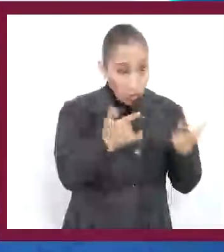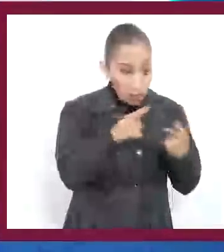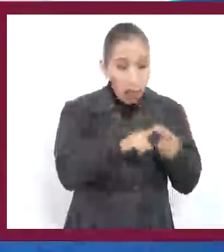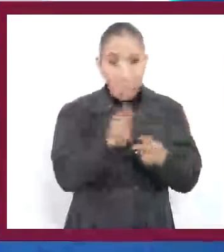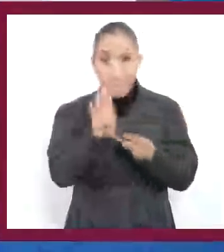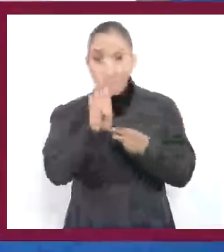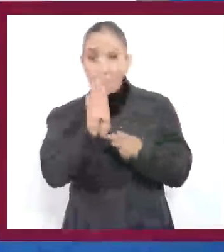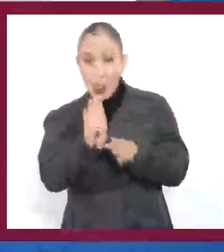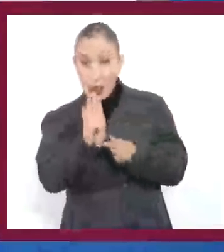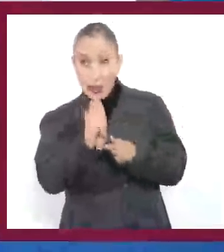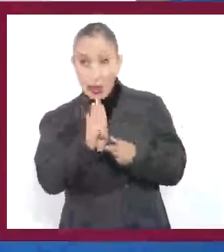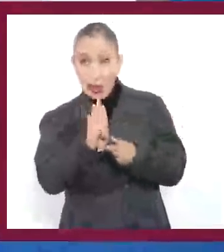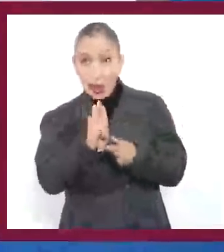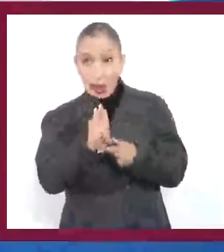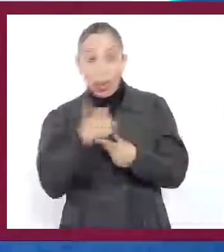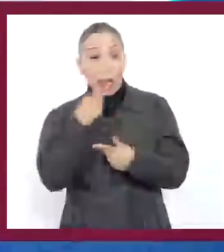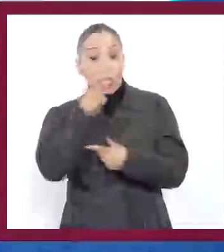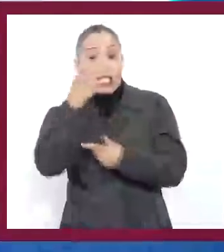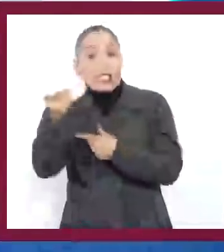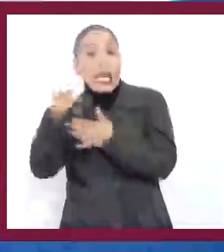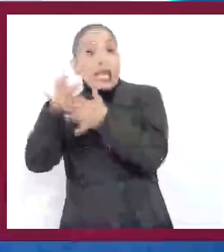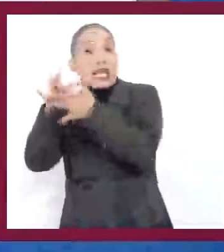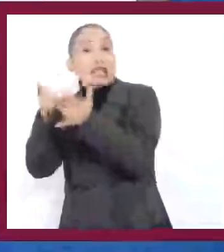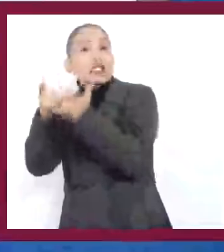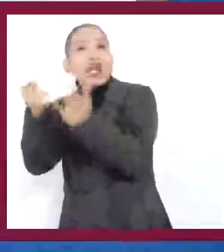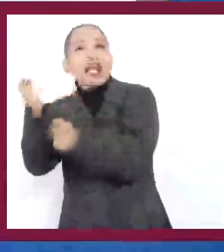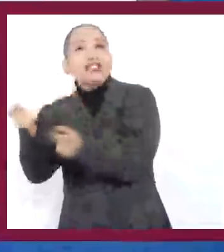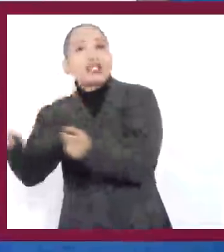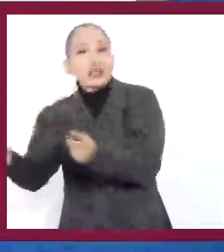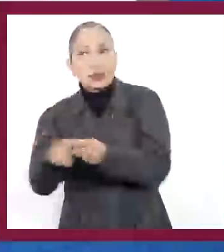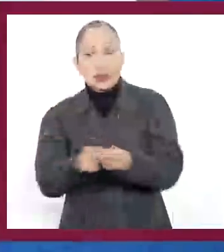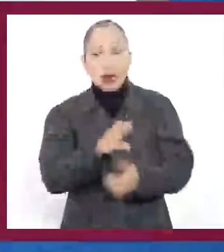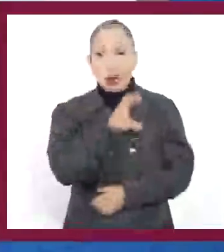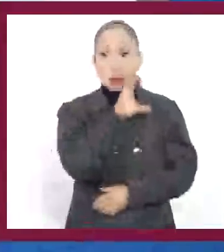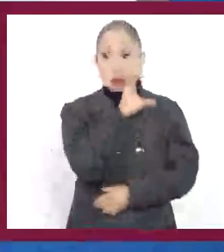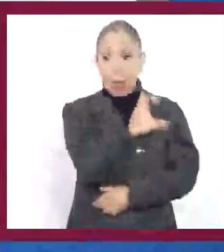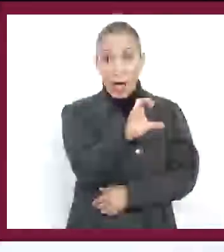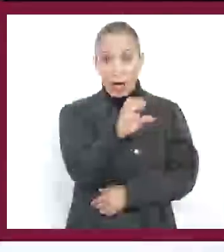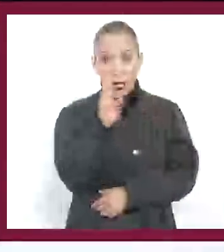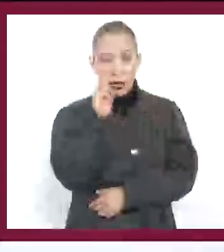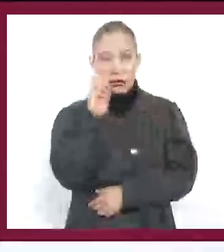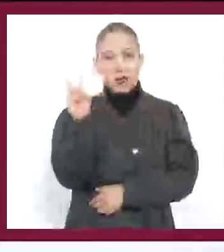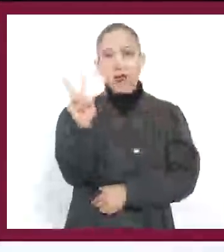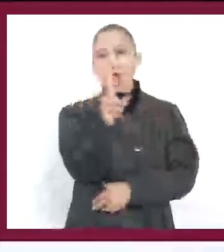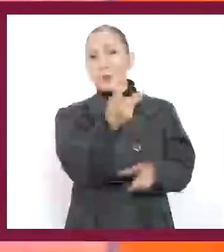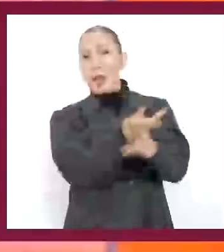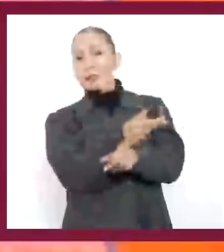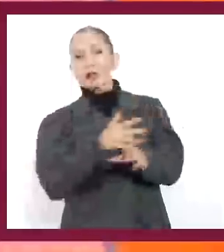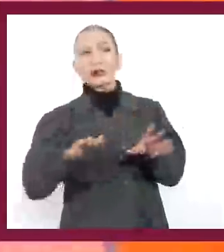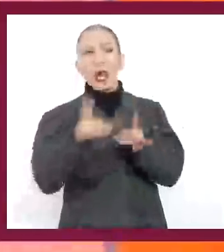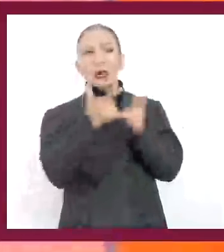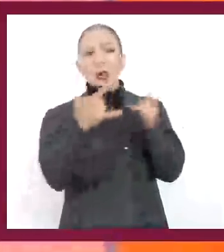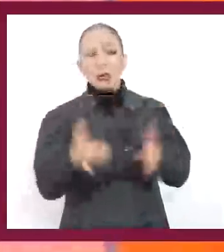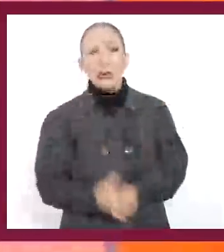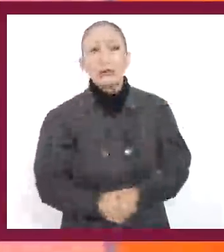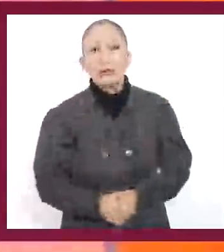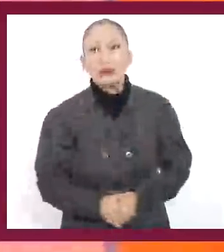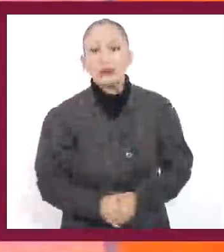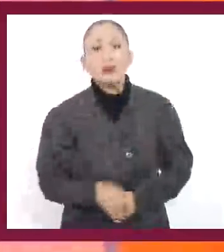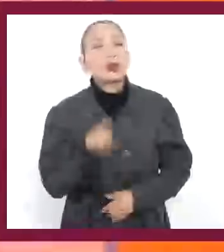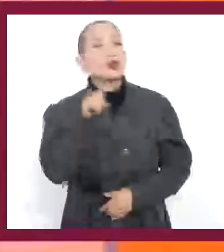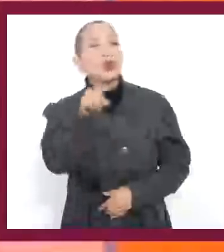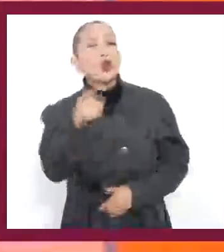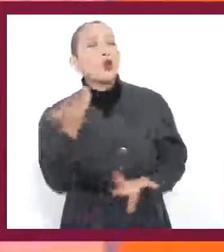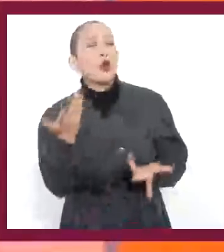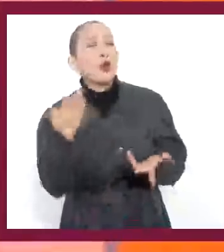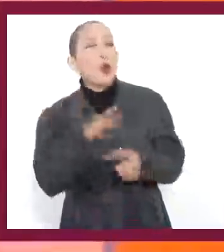B. Cuenta la historia. C. Observa los hechos. Sir Arthur, ¿cuál es